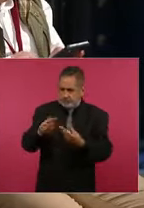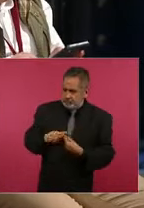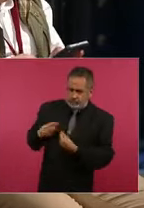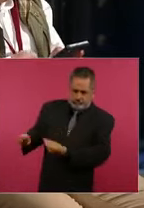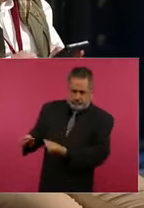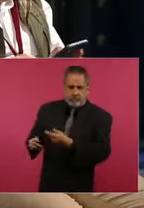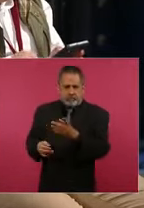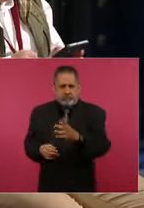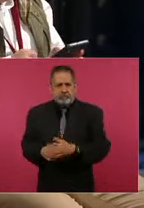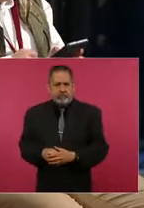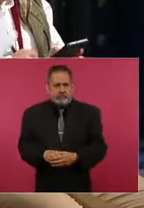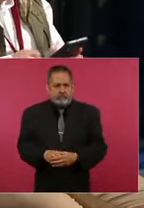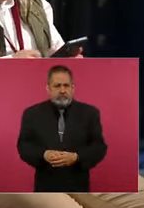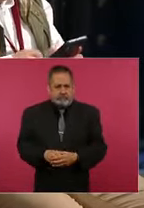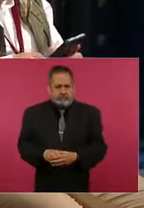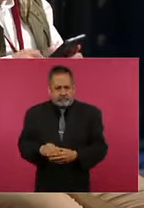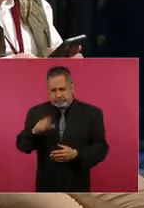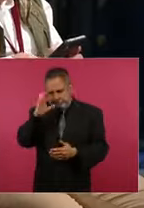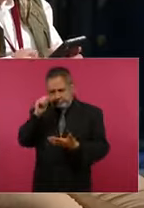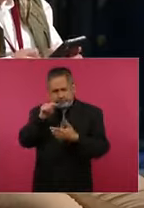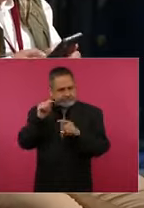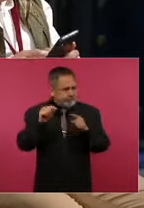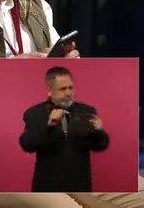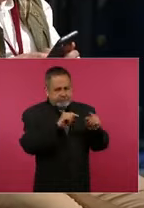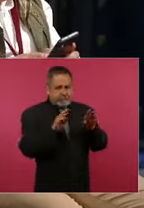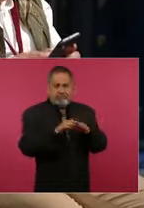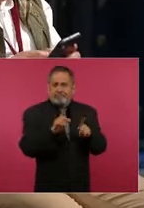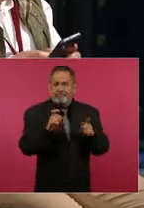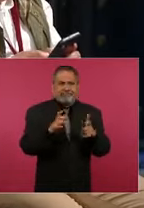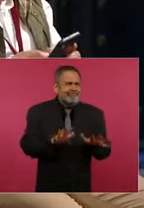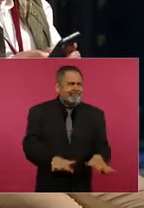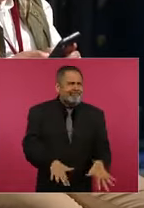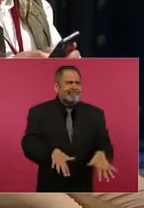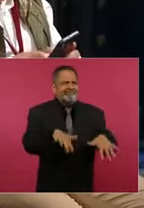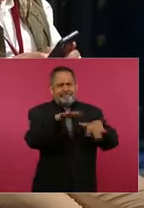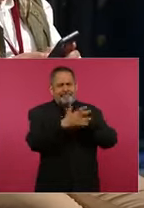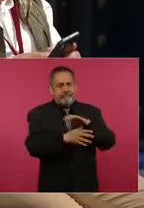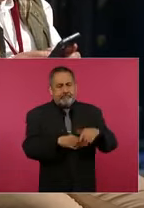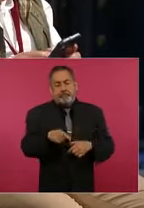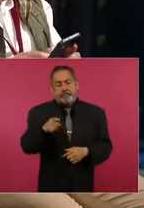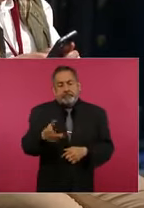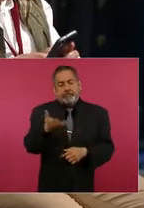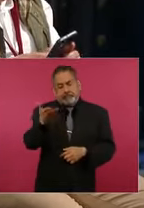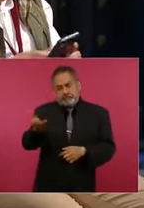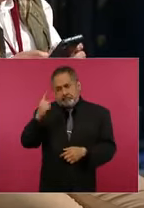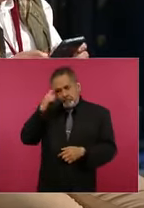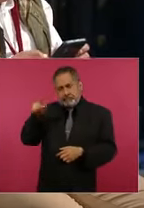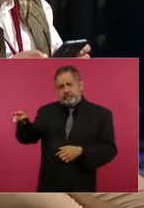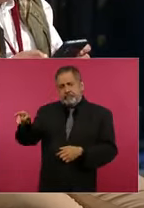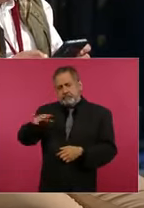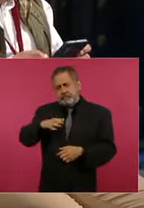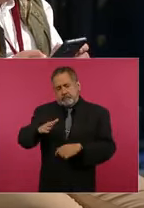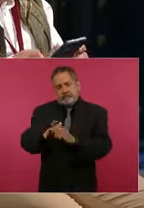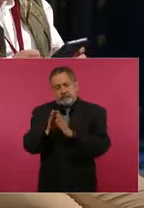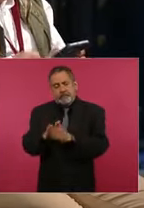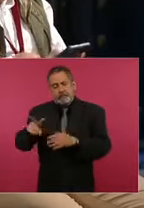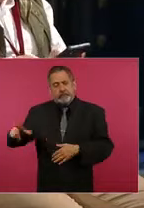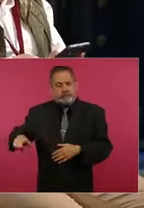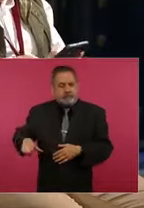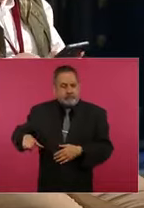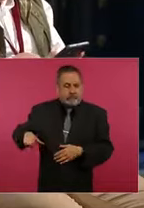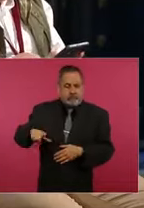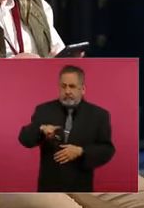está. Aquí están las fotografías de cómo se inunda. Y piden la intervención de